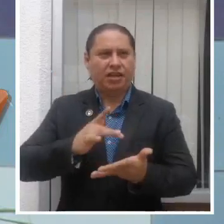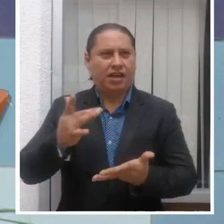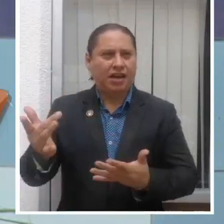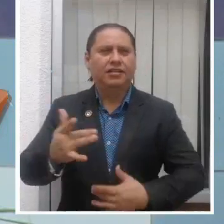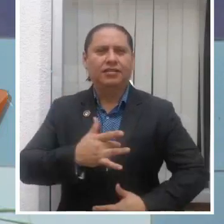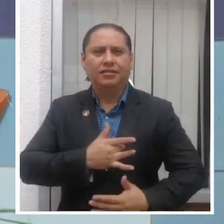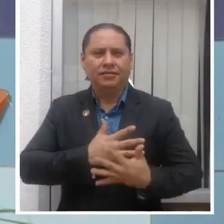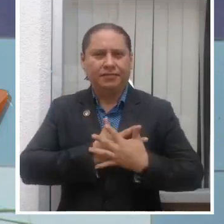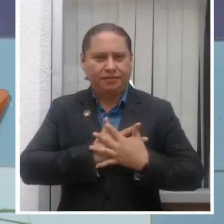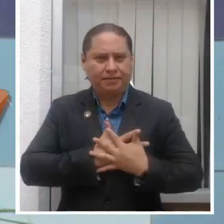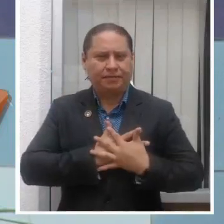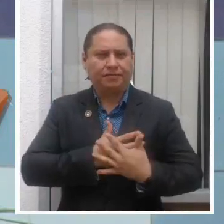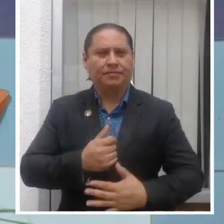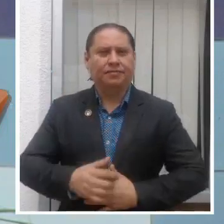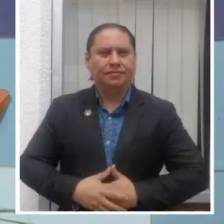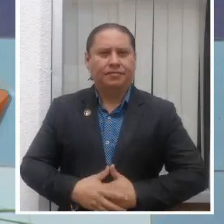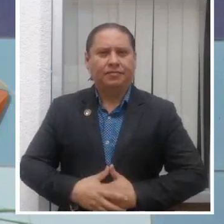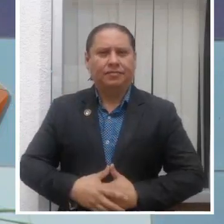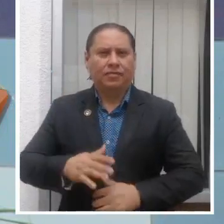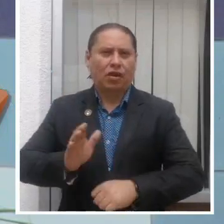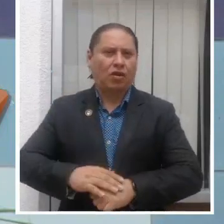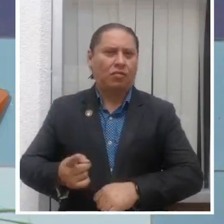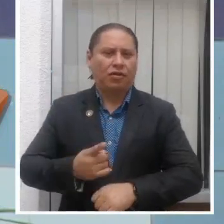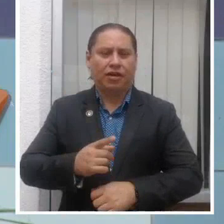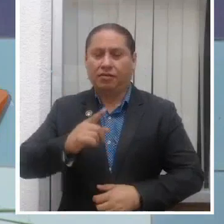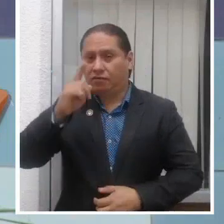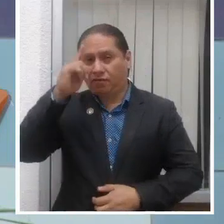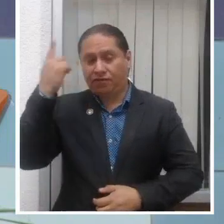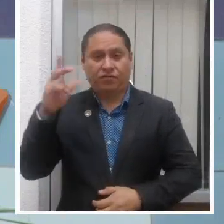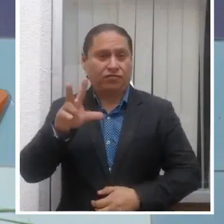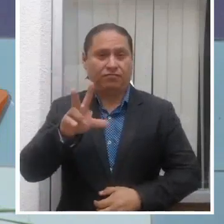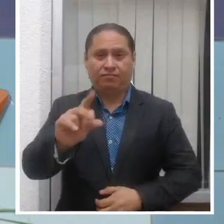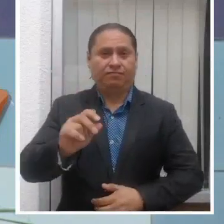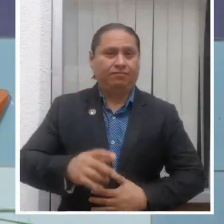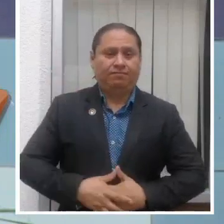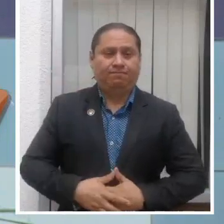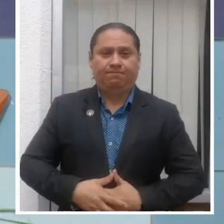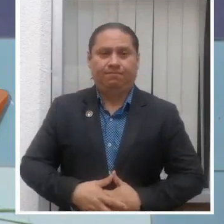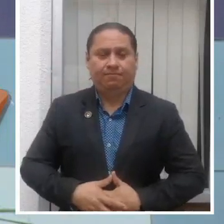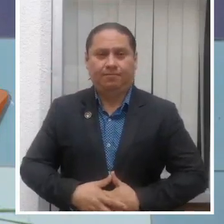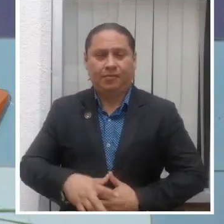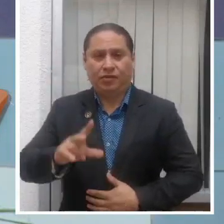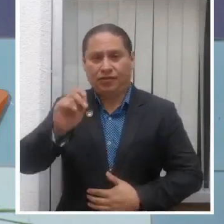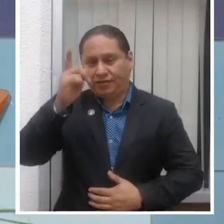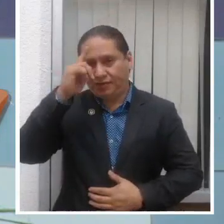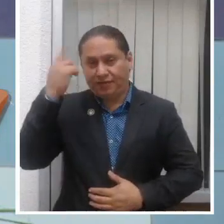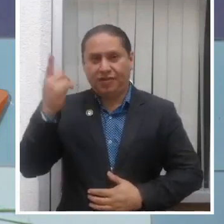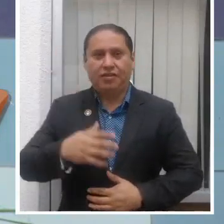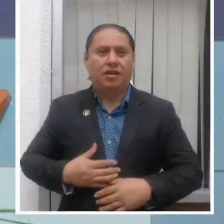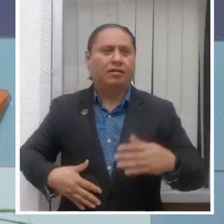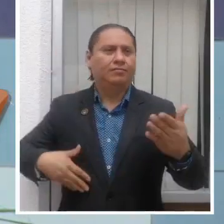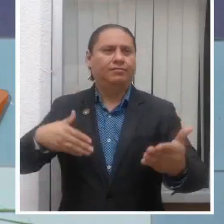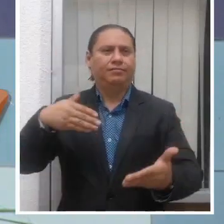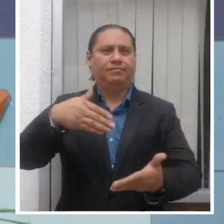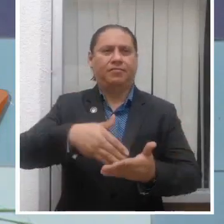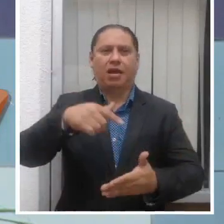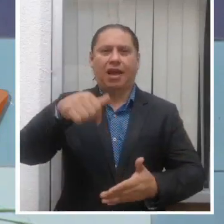todo el corazón porque no ha sido fácil. No ha sido fácil llegar y estar aquí.